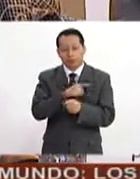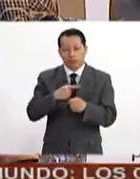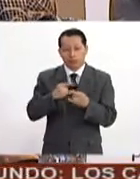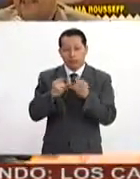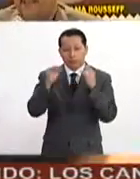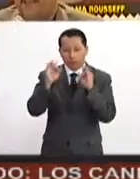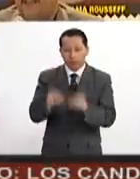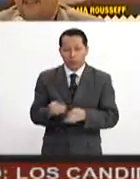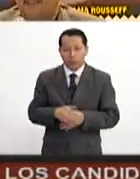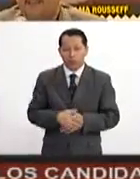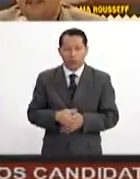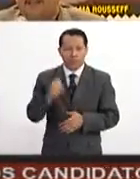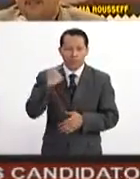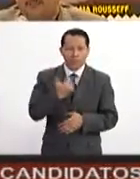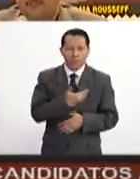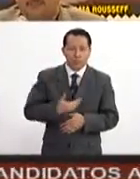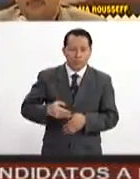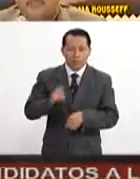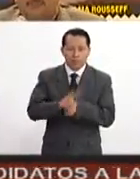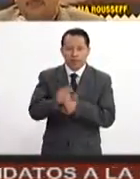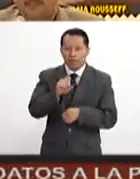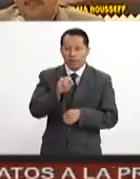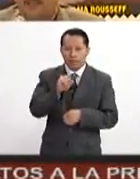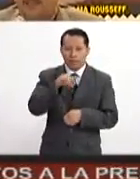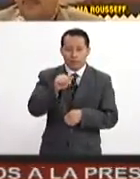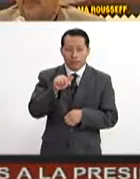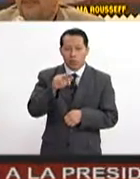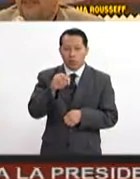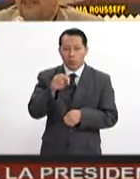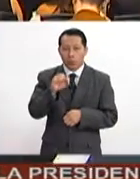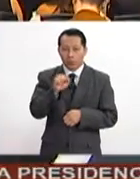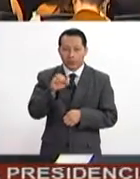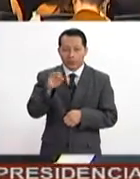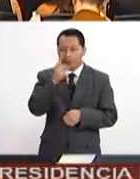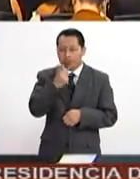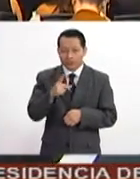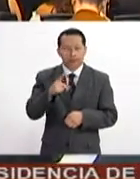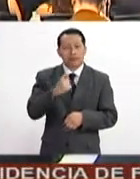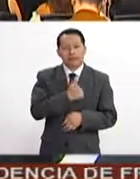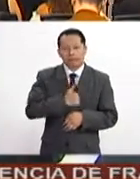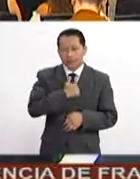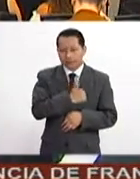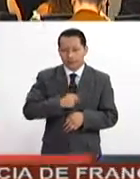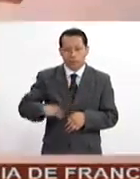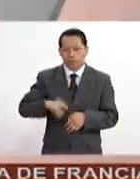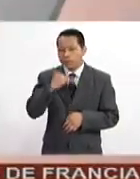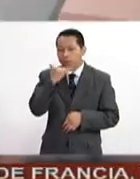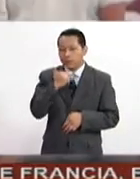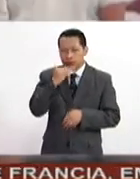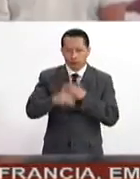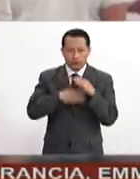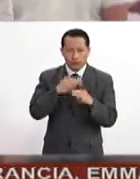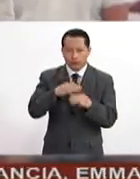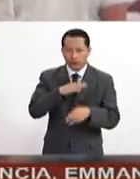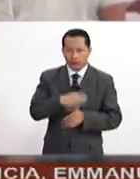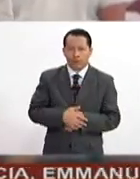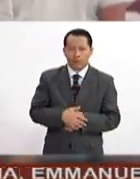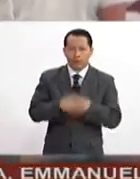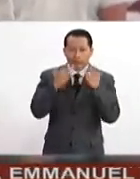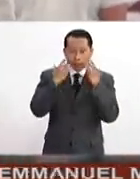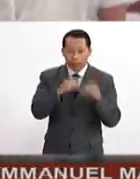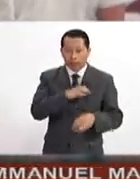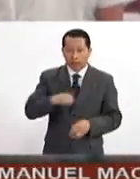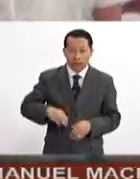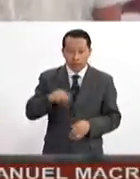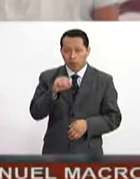historia. La expresidenta de Brasil, Dilma Rousseff, lamentó que existan gobiernos corruptos en el mundo. Renuncia la